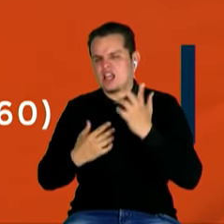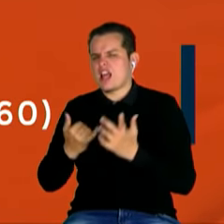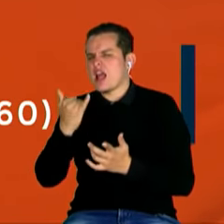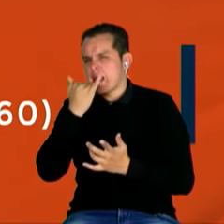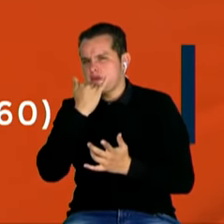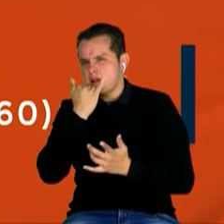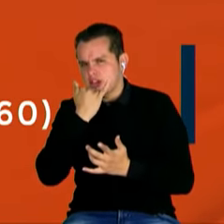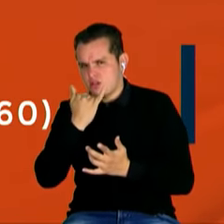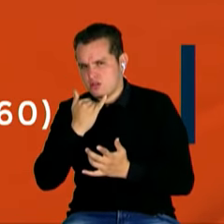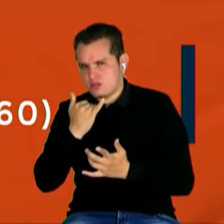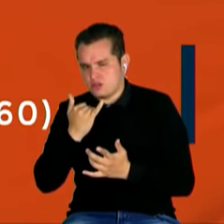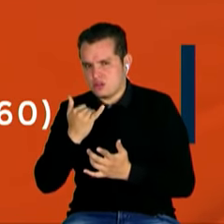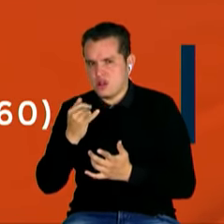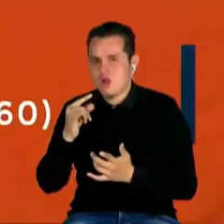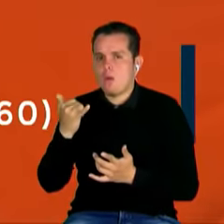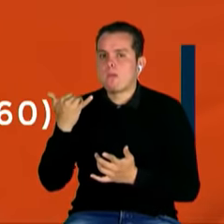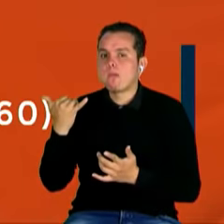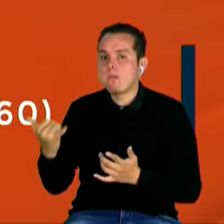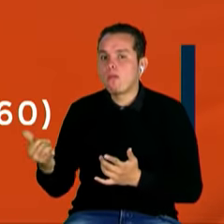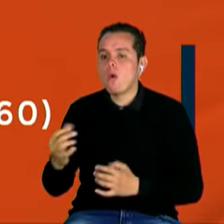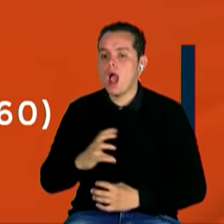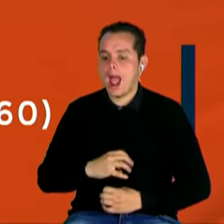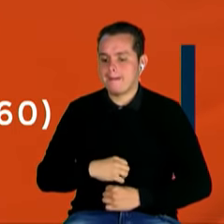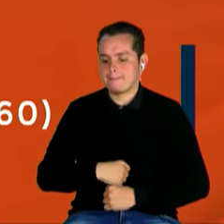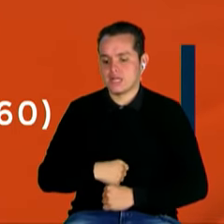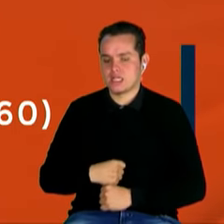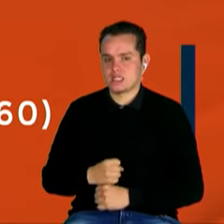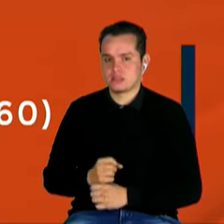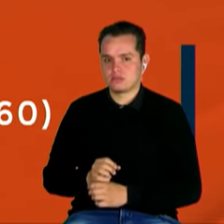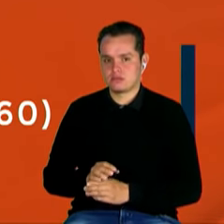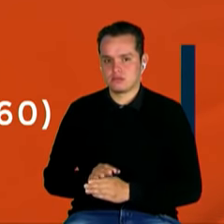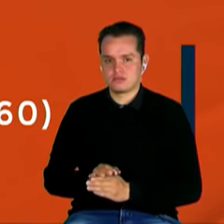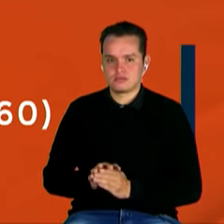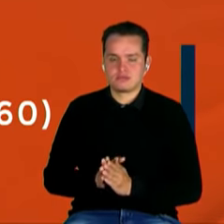pasó. Hubo entonces hambre en la tierra.